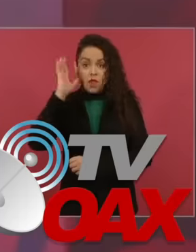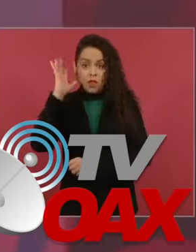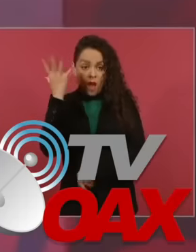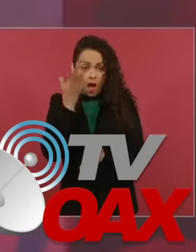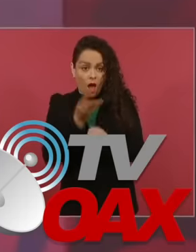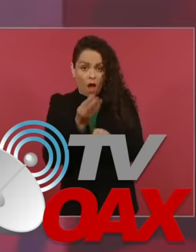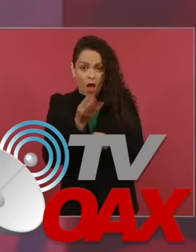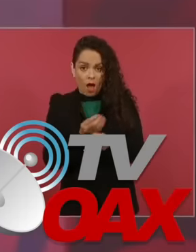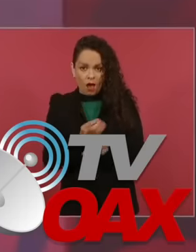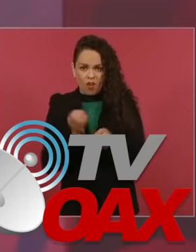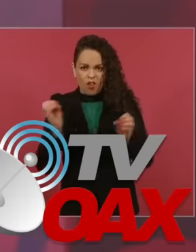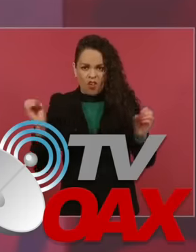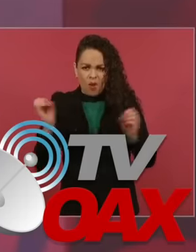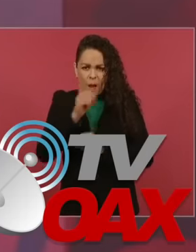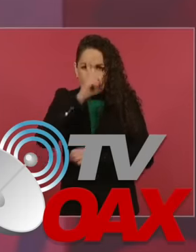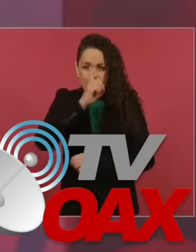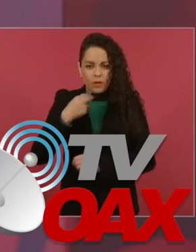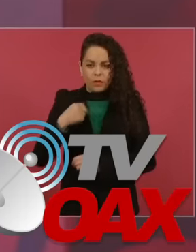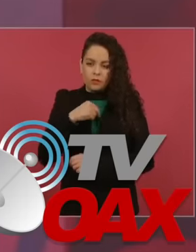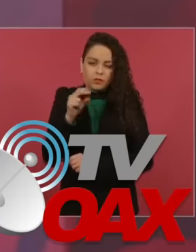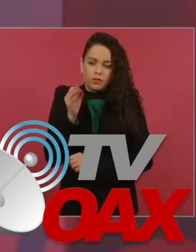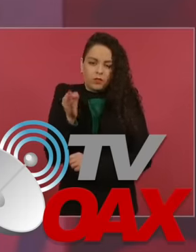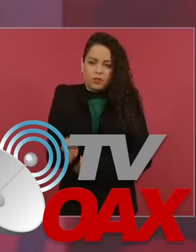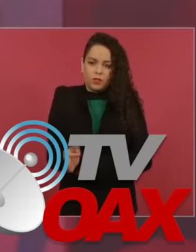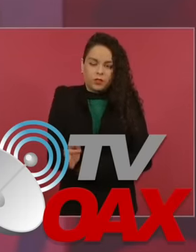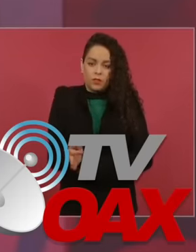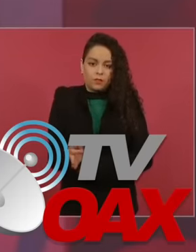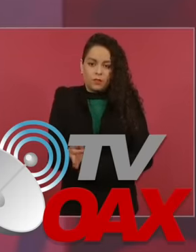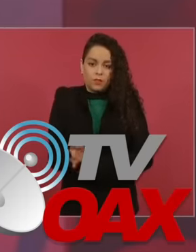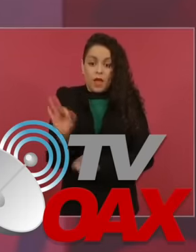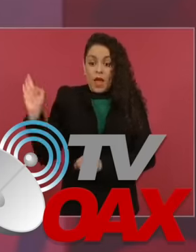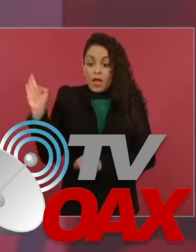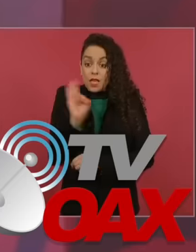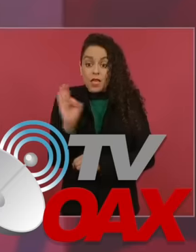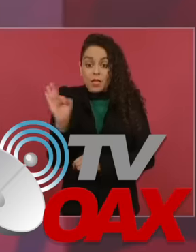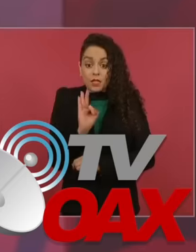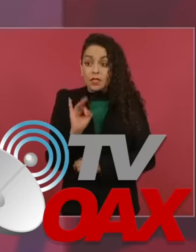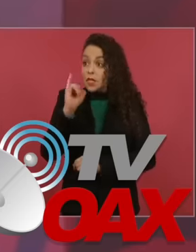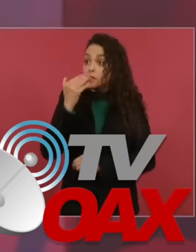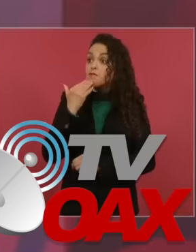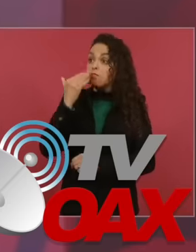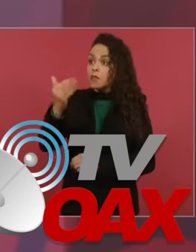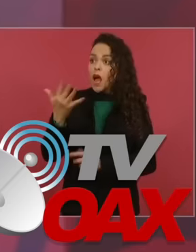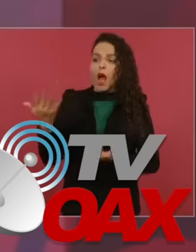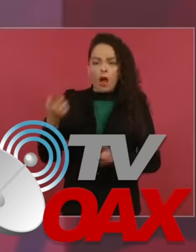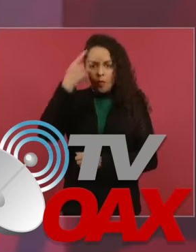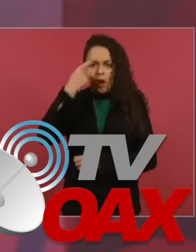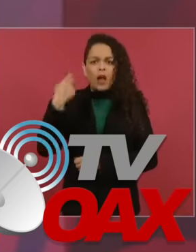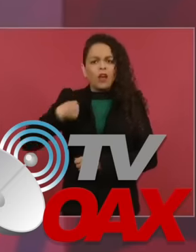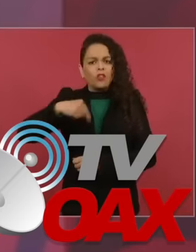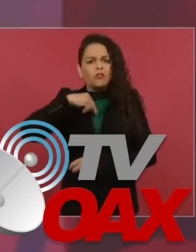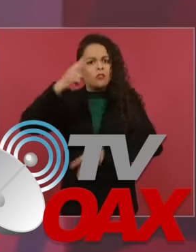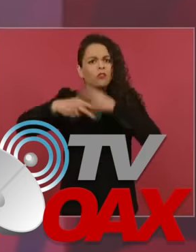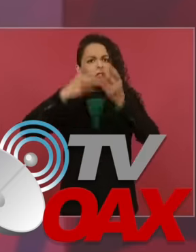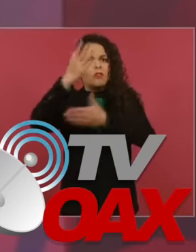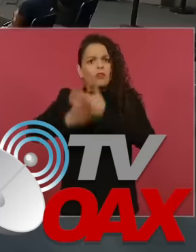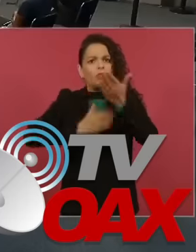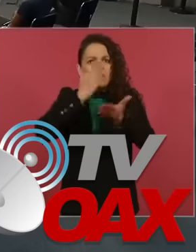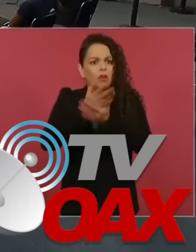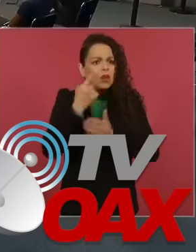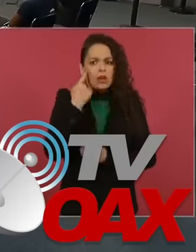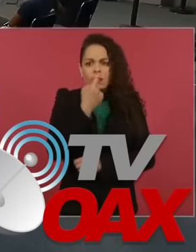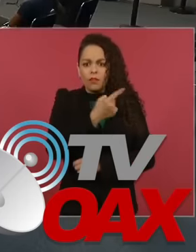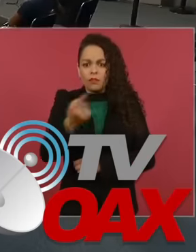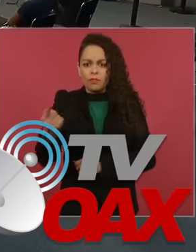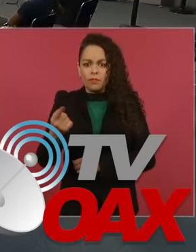lo aceptamos porque si no nosotros como Estado mexicano no estuviéramos directamente en territorio. Ellos dicen, cierren el fideicomiso porque